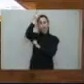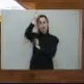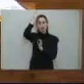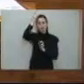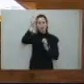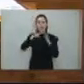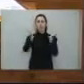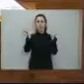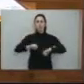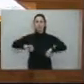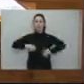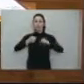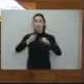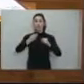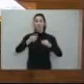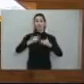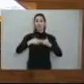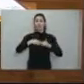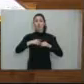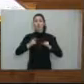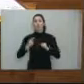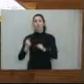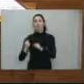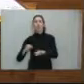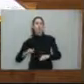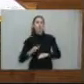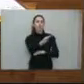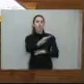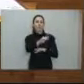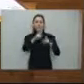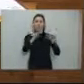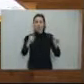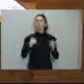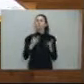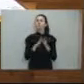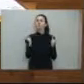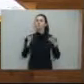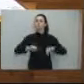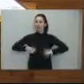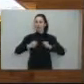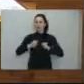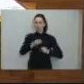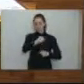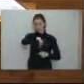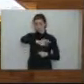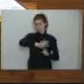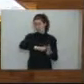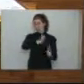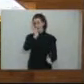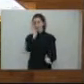conseguir inversiones y recursos para Asturias. Nosotros decimos exactamente lo mismo.